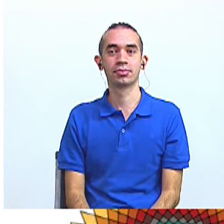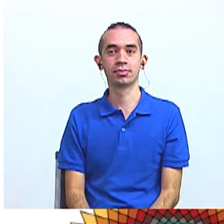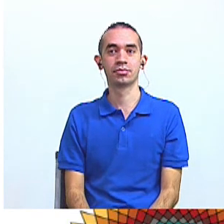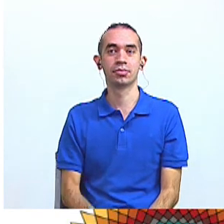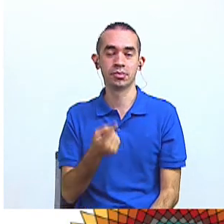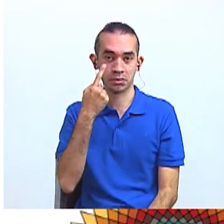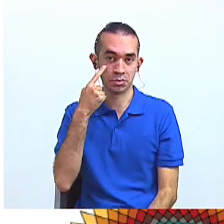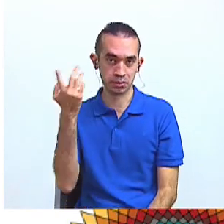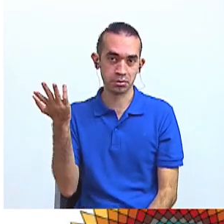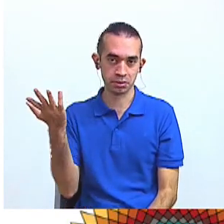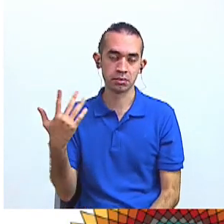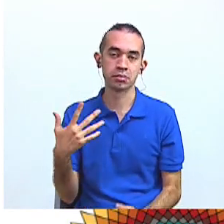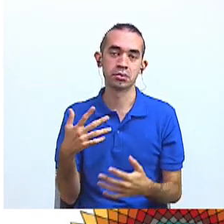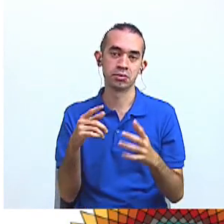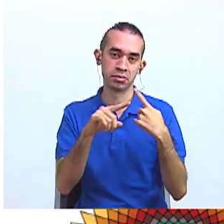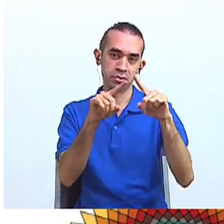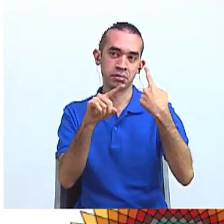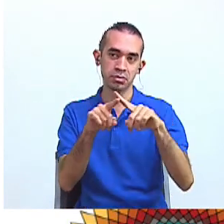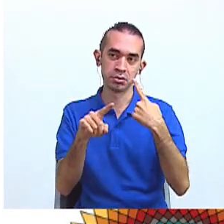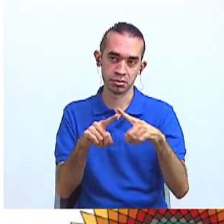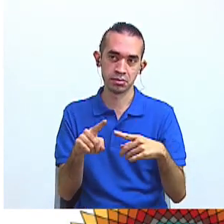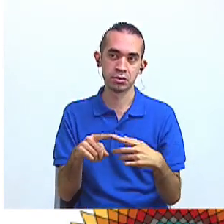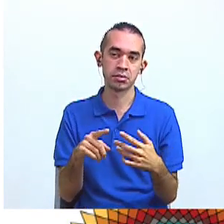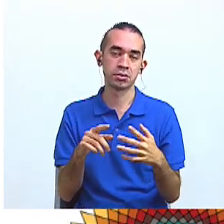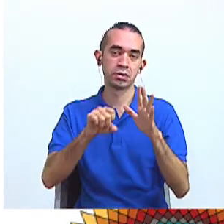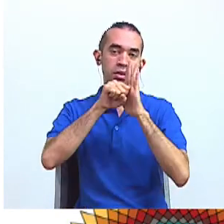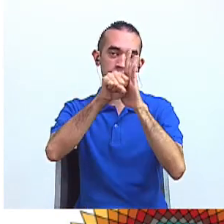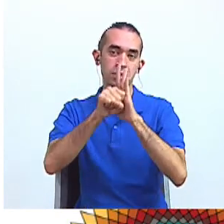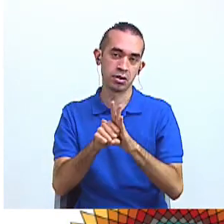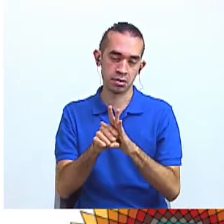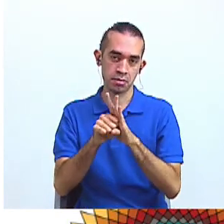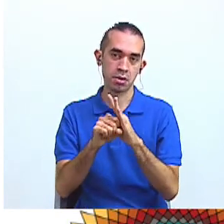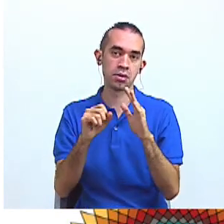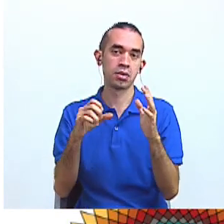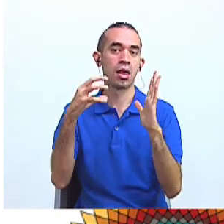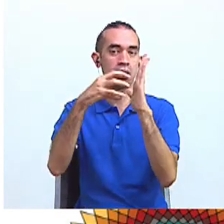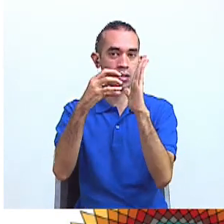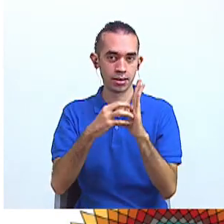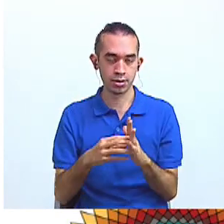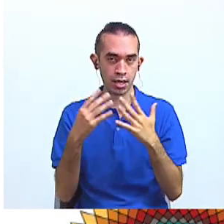Como vemos, hemos trabajado diferentes elementos simbólicos del texto.